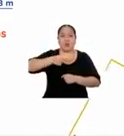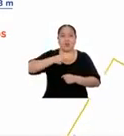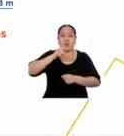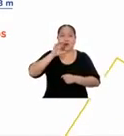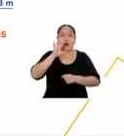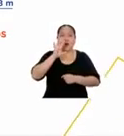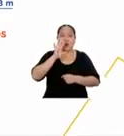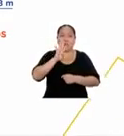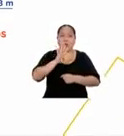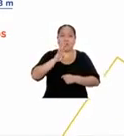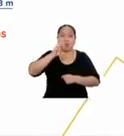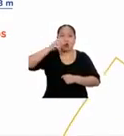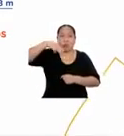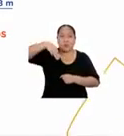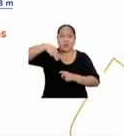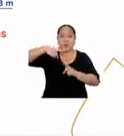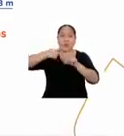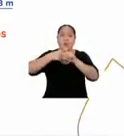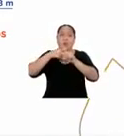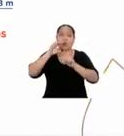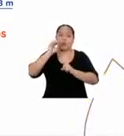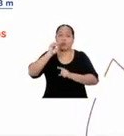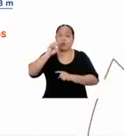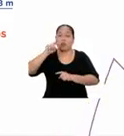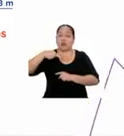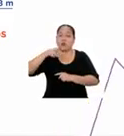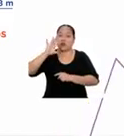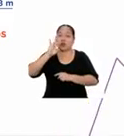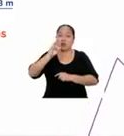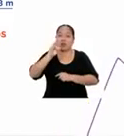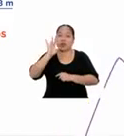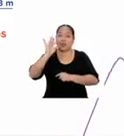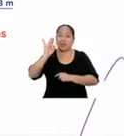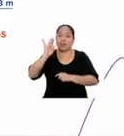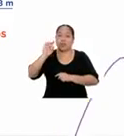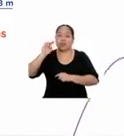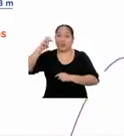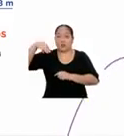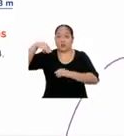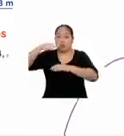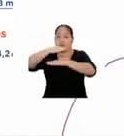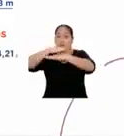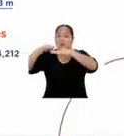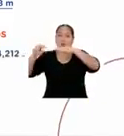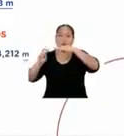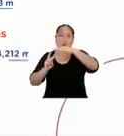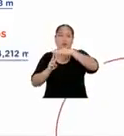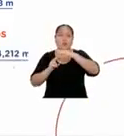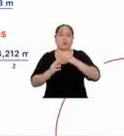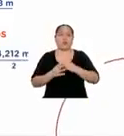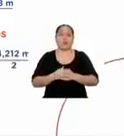metros por 0,78 metros, que resulta